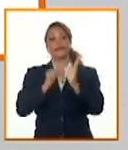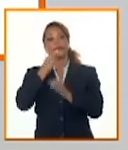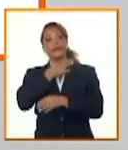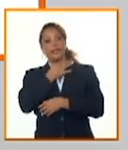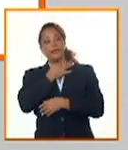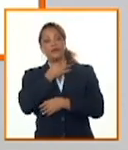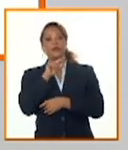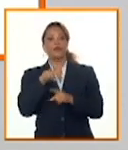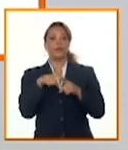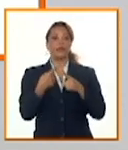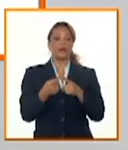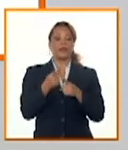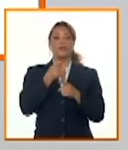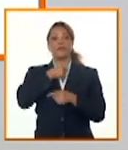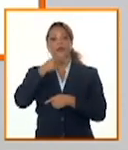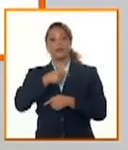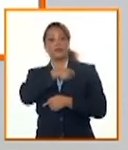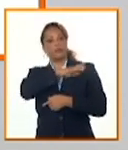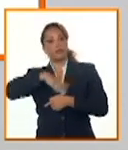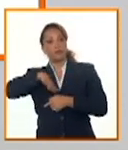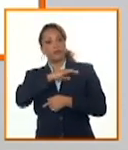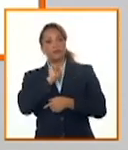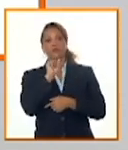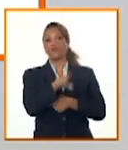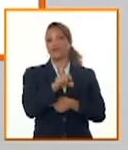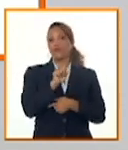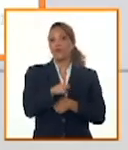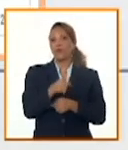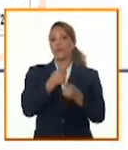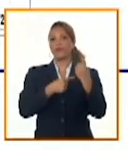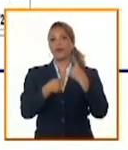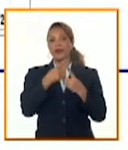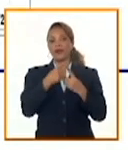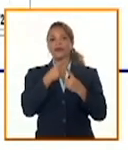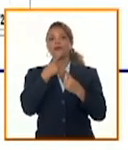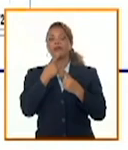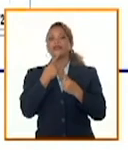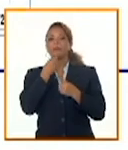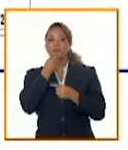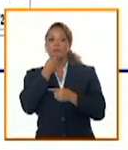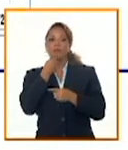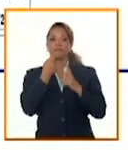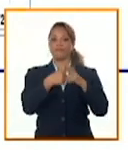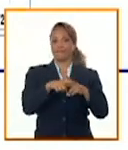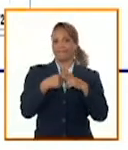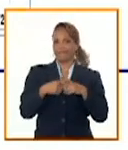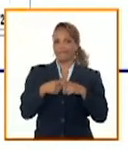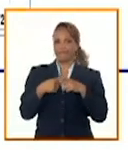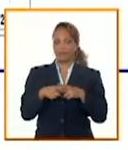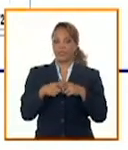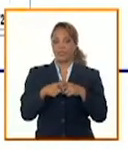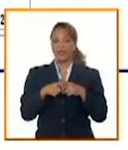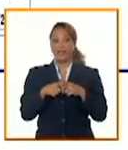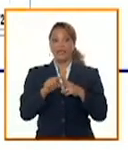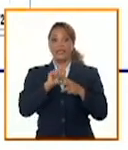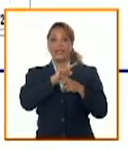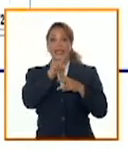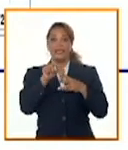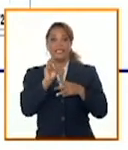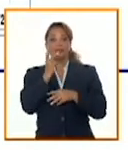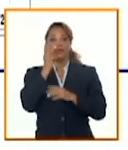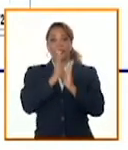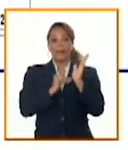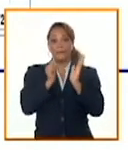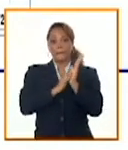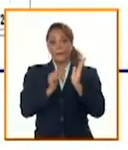darle capacidad de compra a la población para enfrentar los nuevos precios que se establecían y esas esas tres cuatro primeros meses